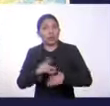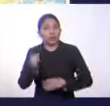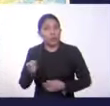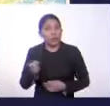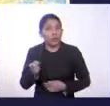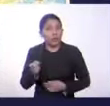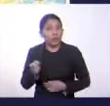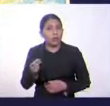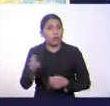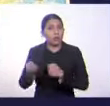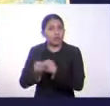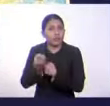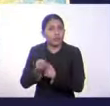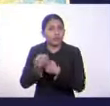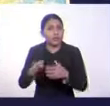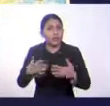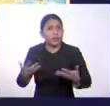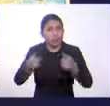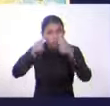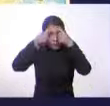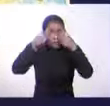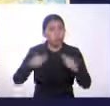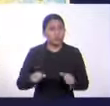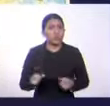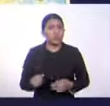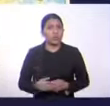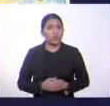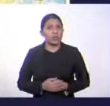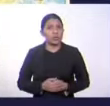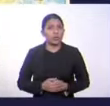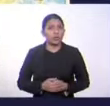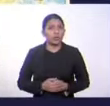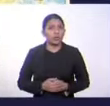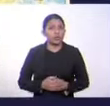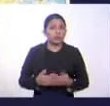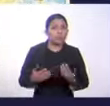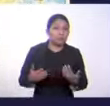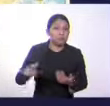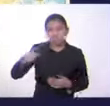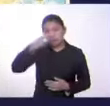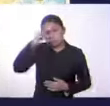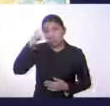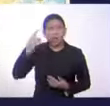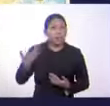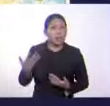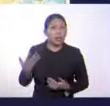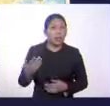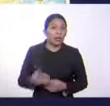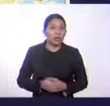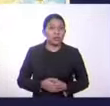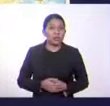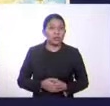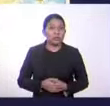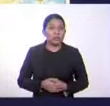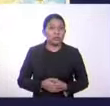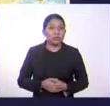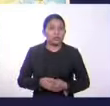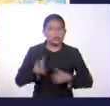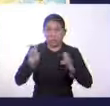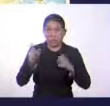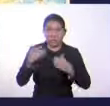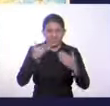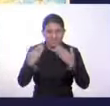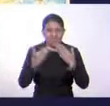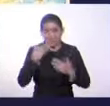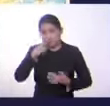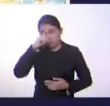él pueda entonces llegar a un acuerdo con su empleador. Si el empleador, en este caso, según lo comentaban, si el